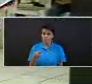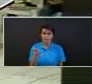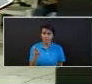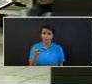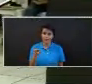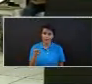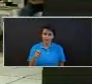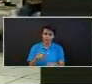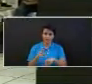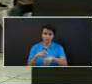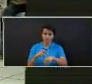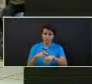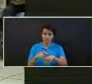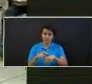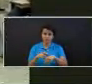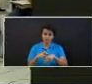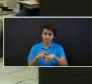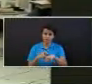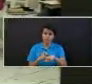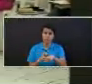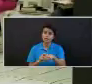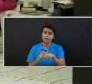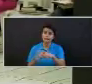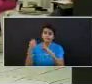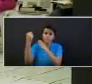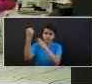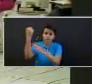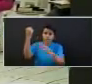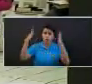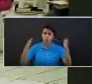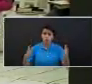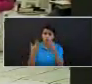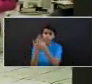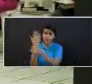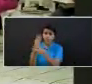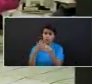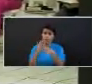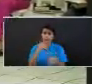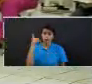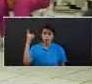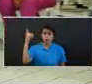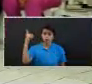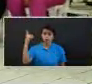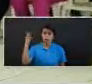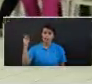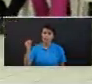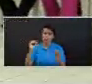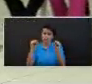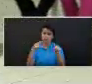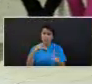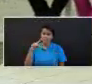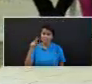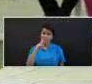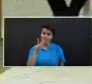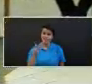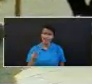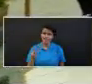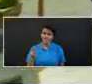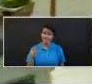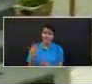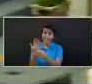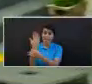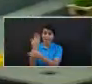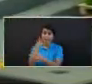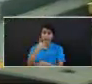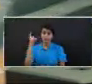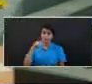la poderosa mano de Dios. Aquí hay varias cosas que podemos decir, ¿verdad? Que de la mano de Dios